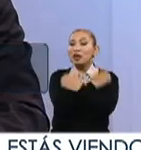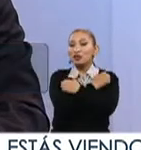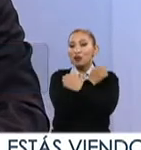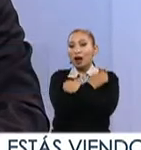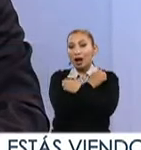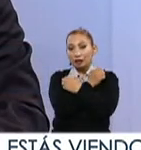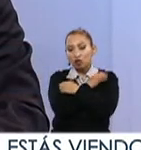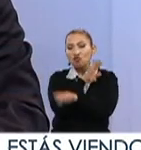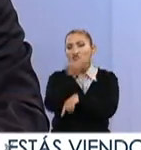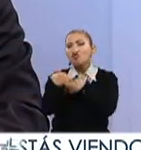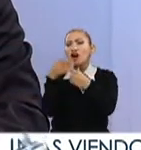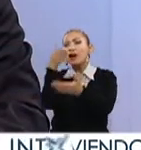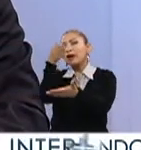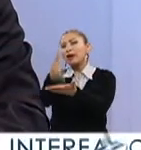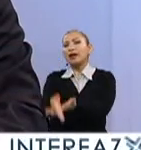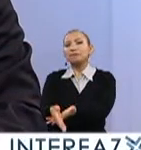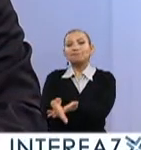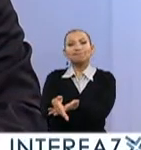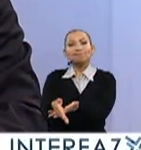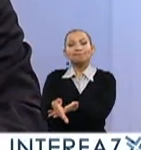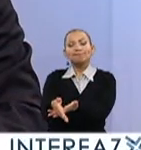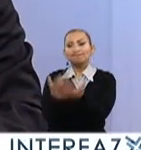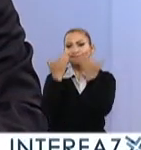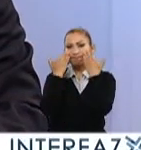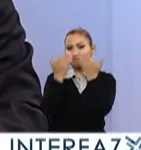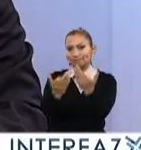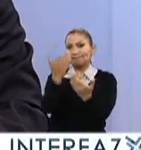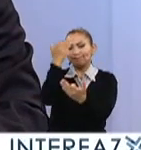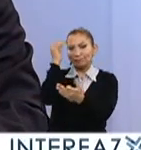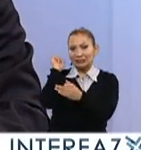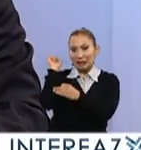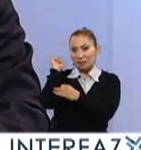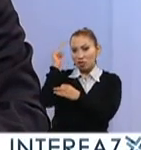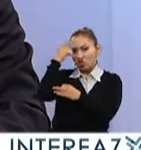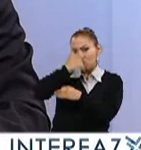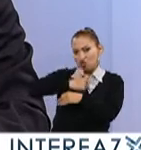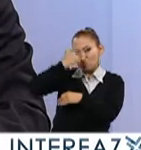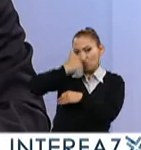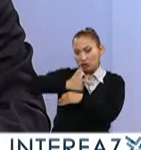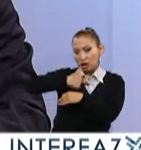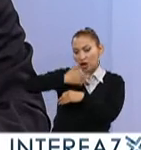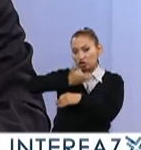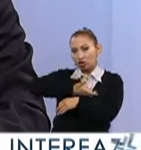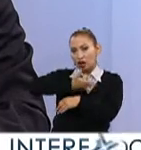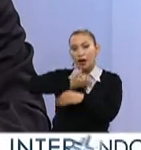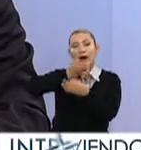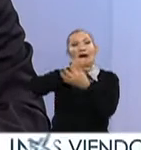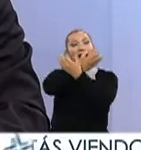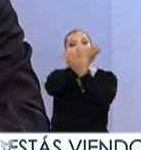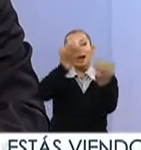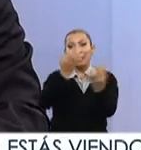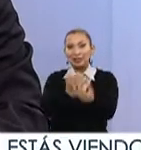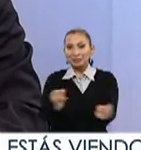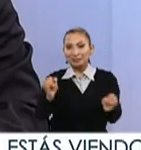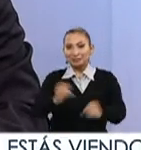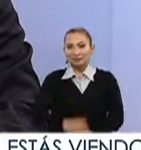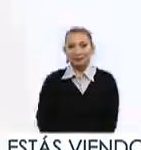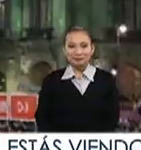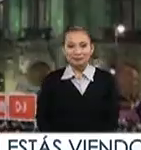Educación estuvo presente la noche del sábado en el Zócalo capitalino en el grito de la independencia.